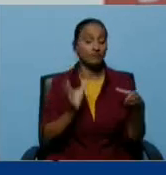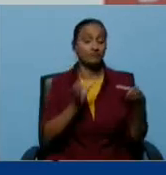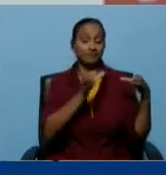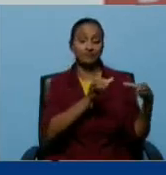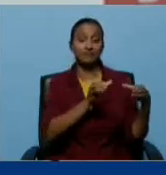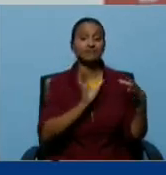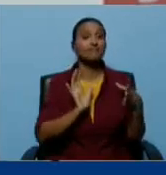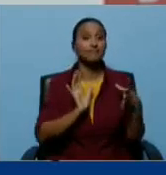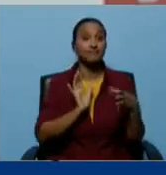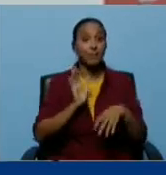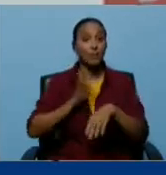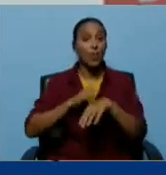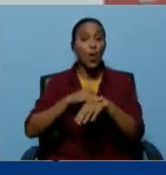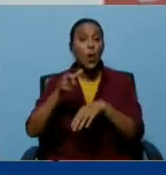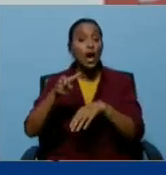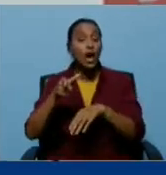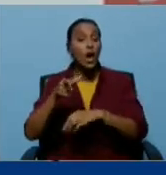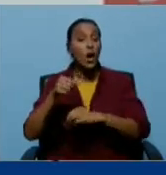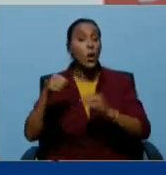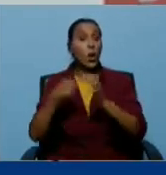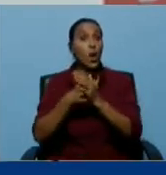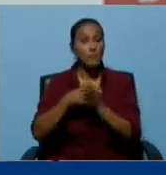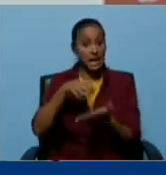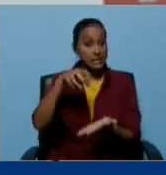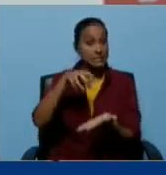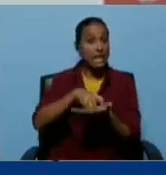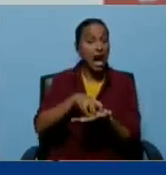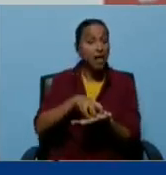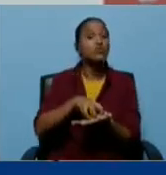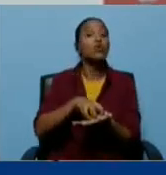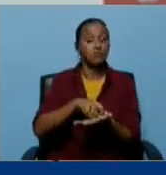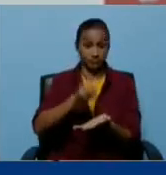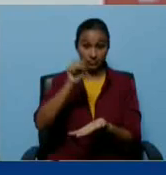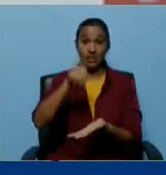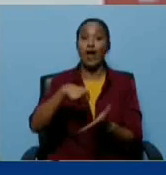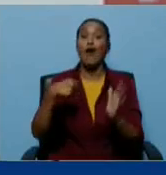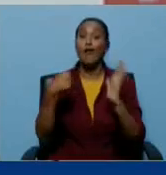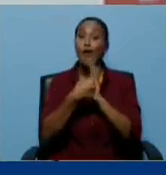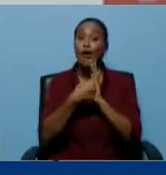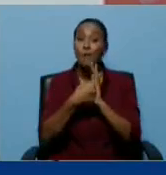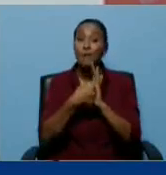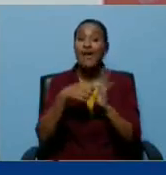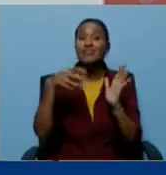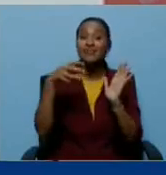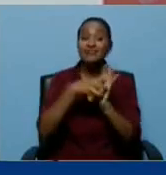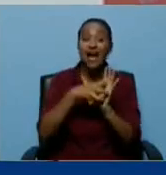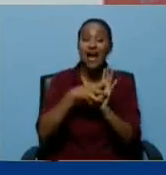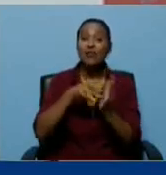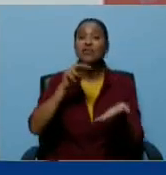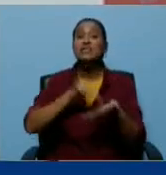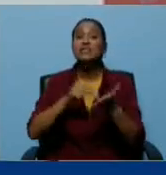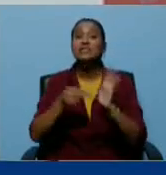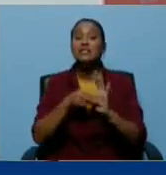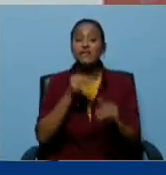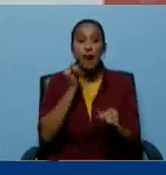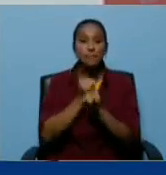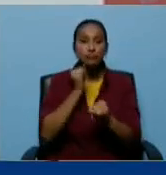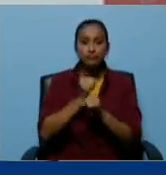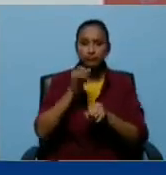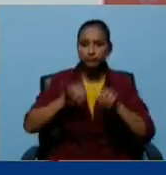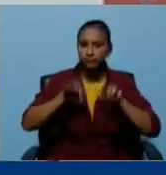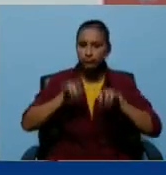Un golpe de Estado que yo he calificado de un golpe de Estado cibernético. No sé si